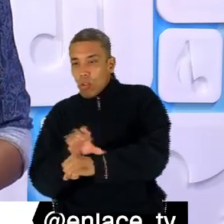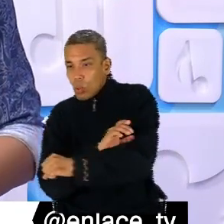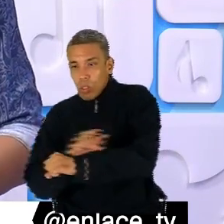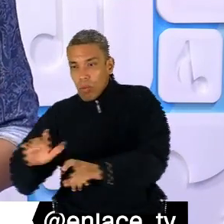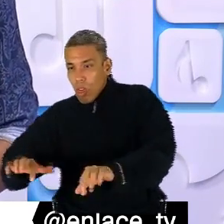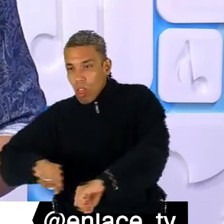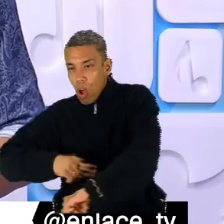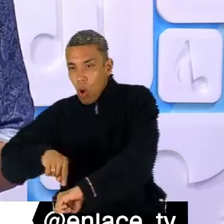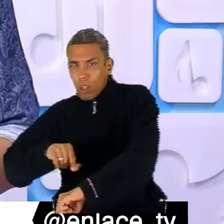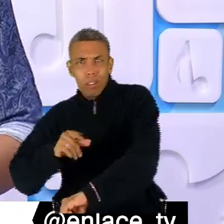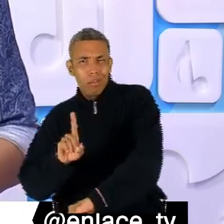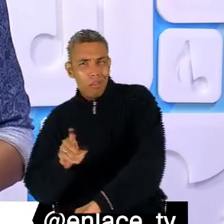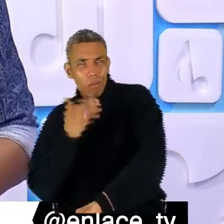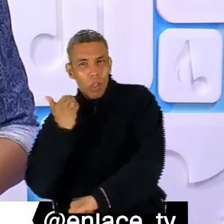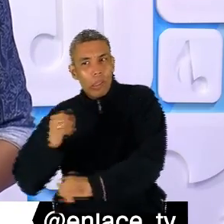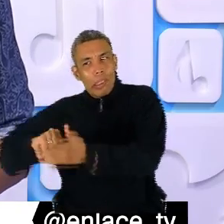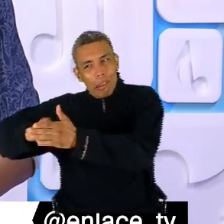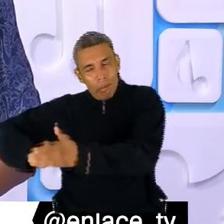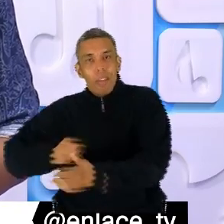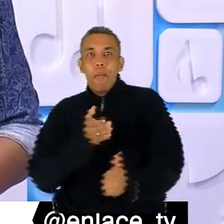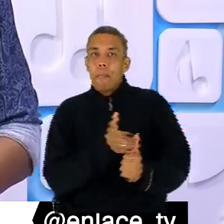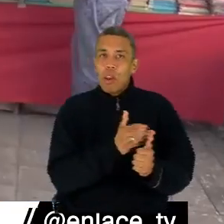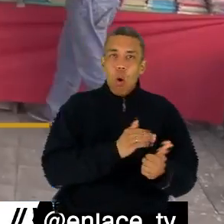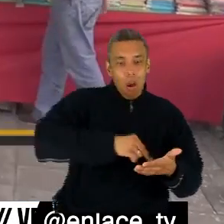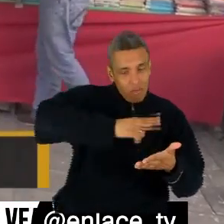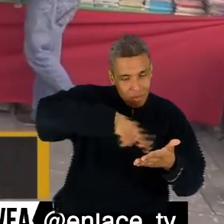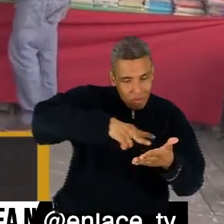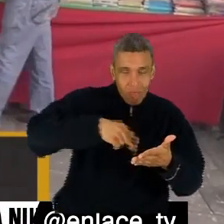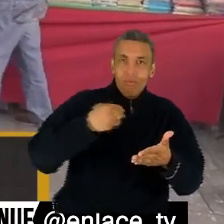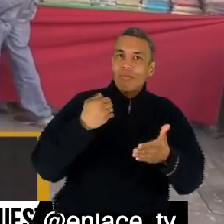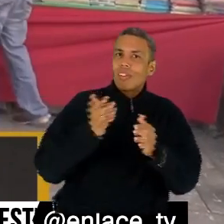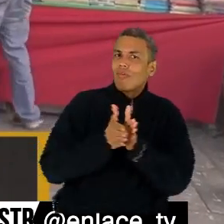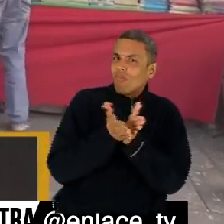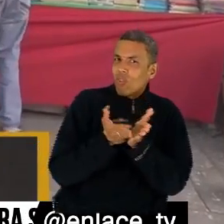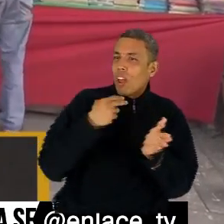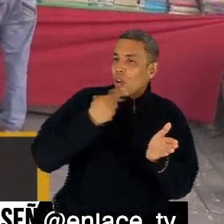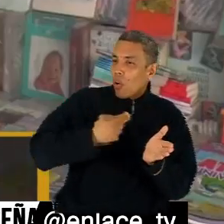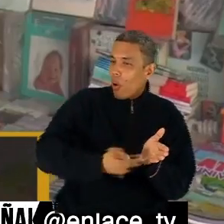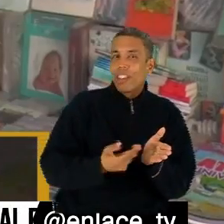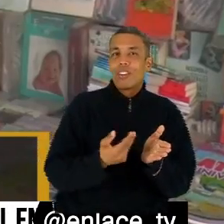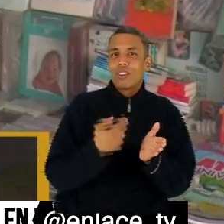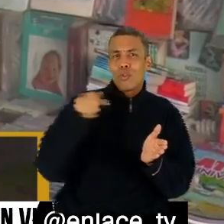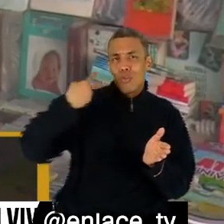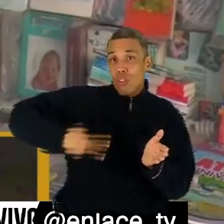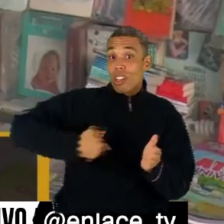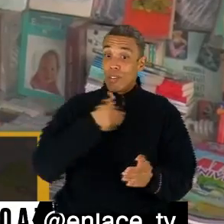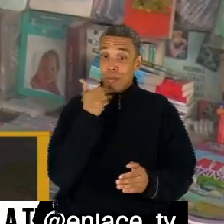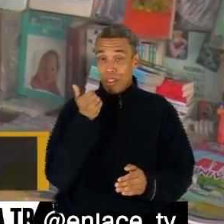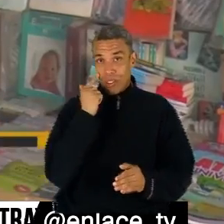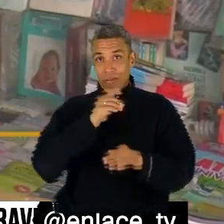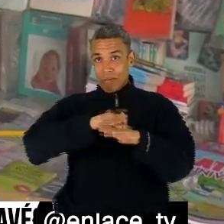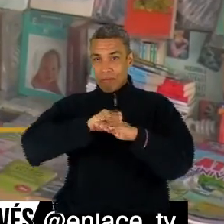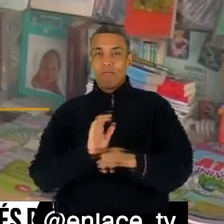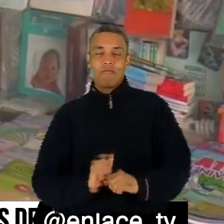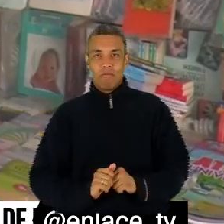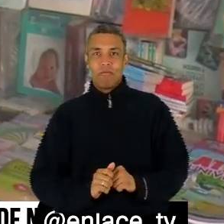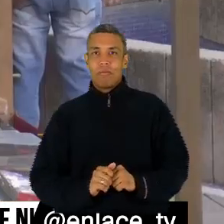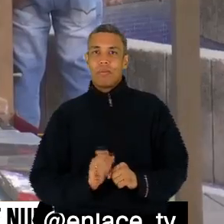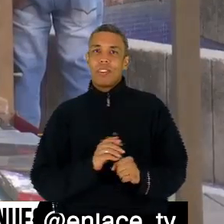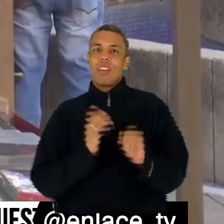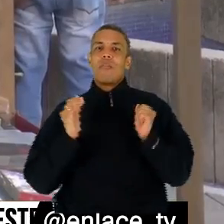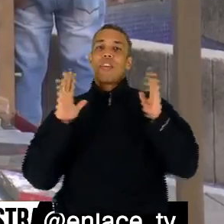retomemos el amor por la literatura. Vuelve a Barranca Bermeja el espacio esperado por los apasionados de la literatura, la Feria